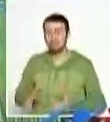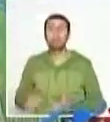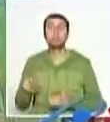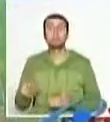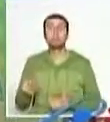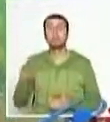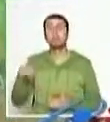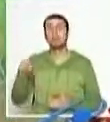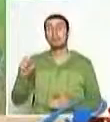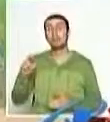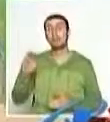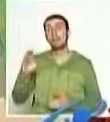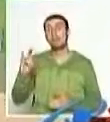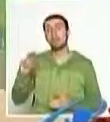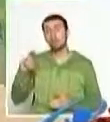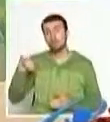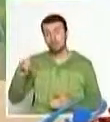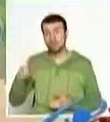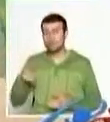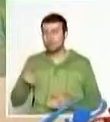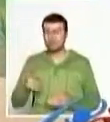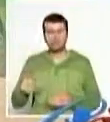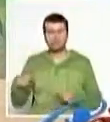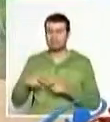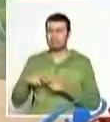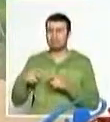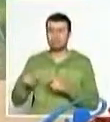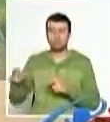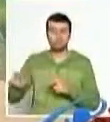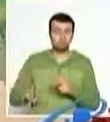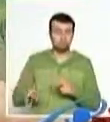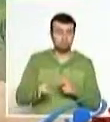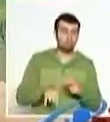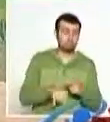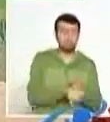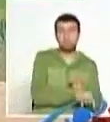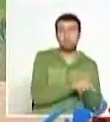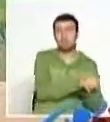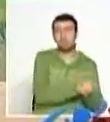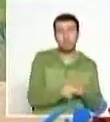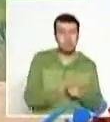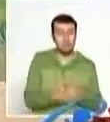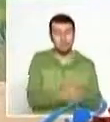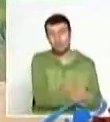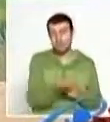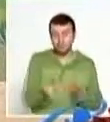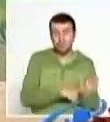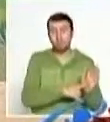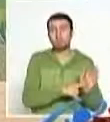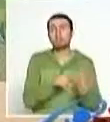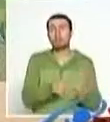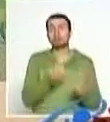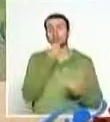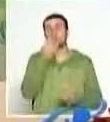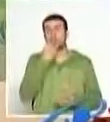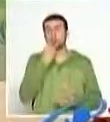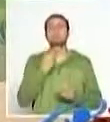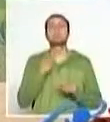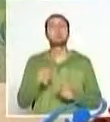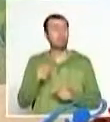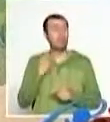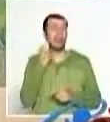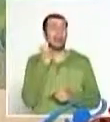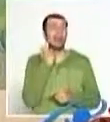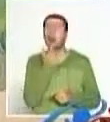altamente contaminados por mercurio, y ese mercurio termina en los platos nuestros. Que también lo tenemos en la boca, y por eso hablamos tanto